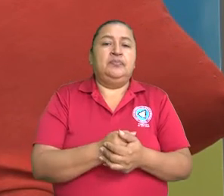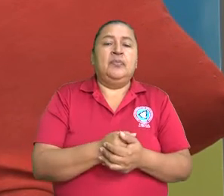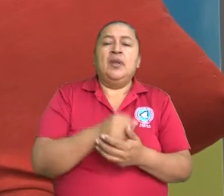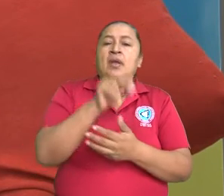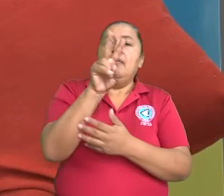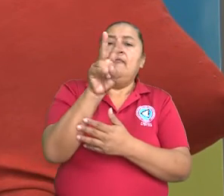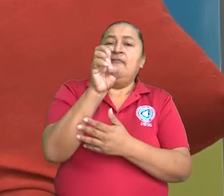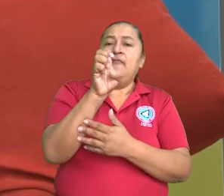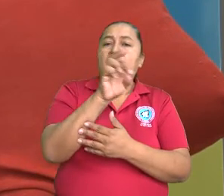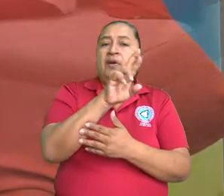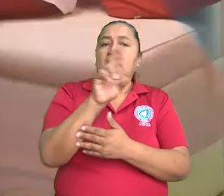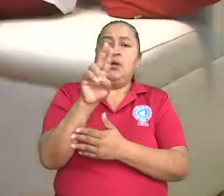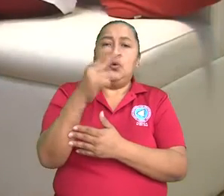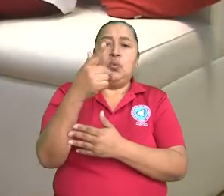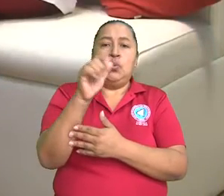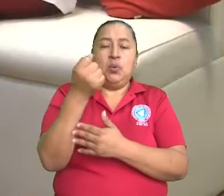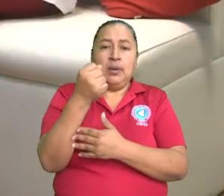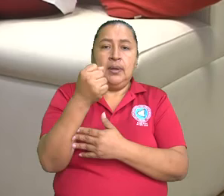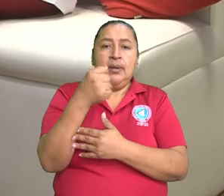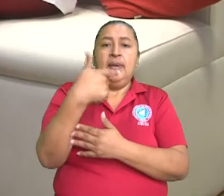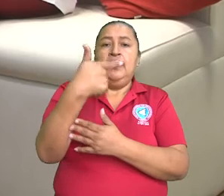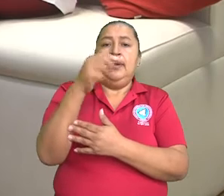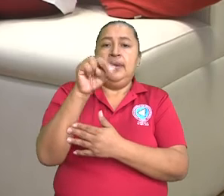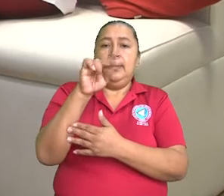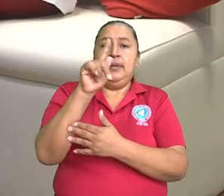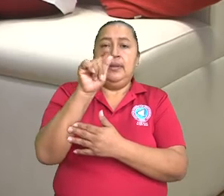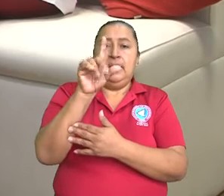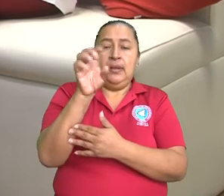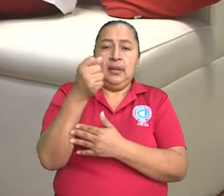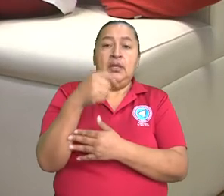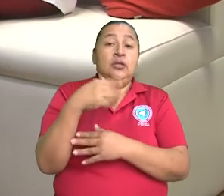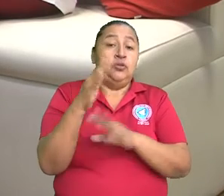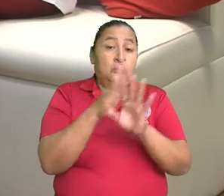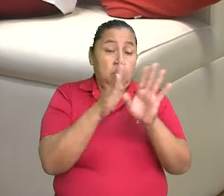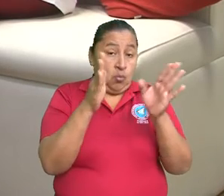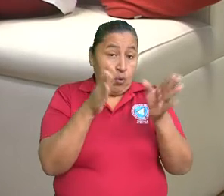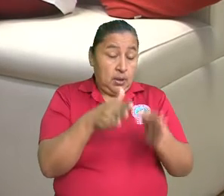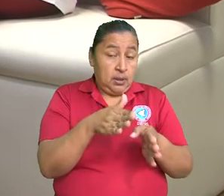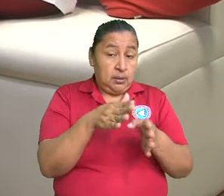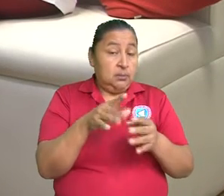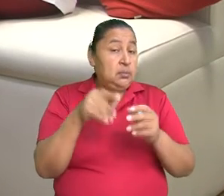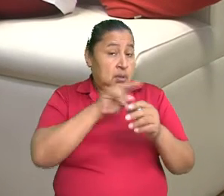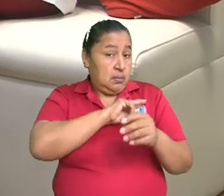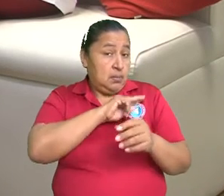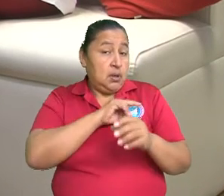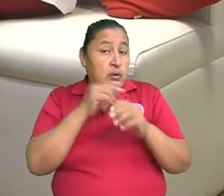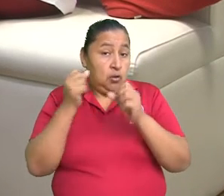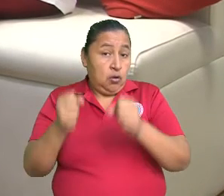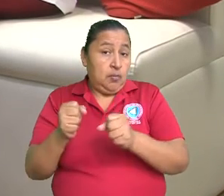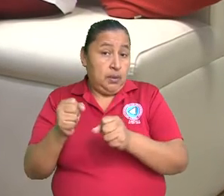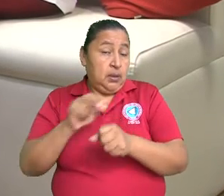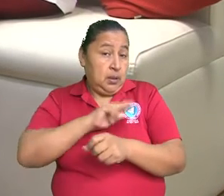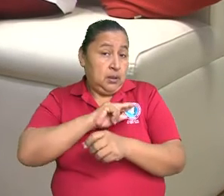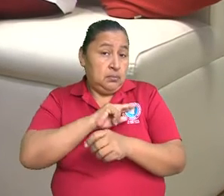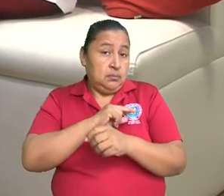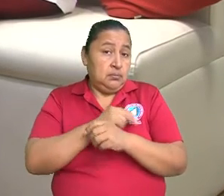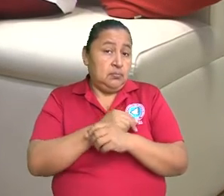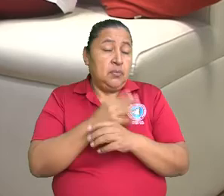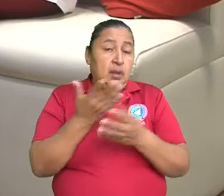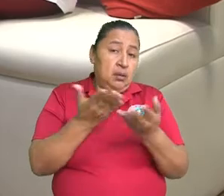Verrugas genitales no solamente es para la femenina, para la fémina, también abarcan para nosotros los varones, ¿verdad?